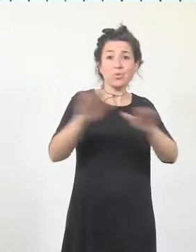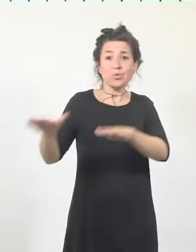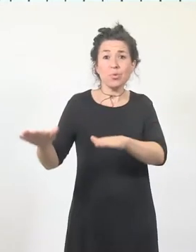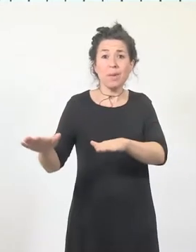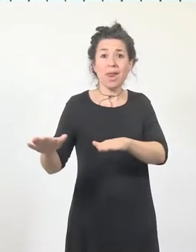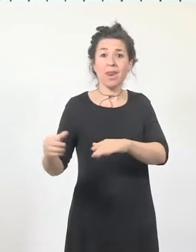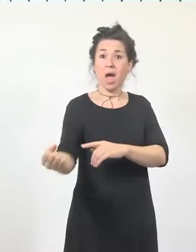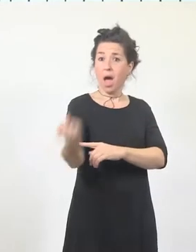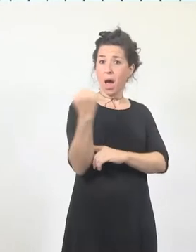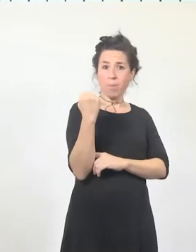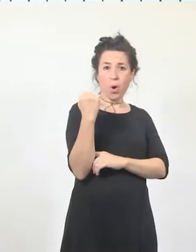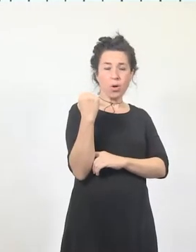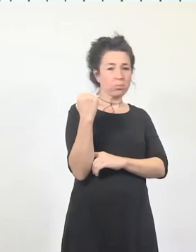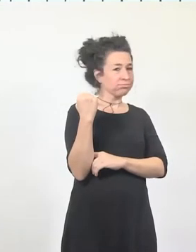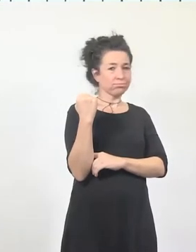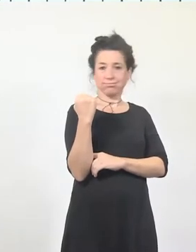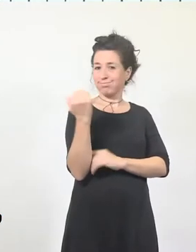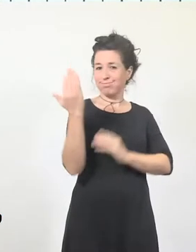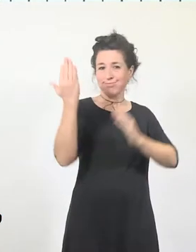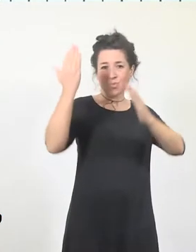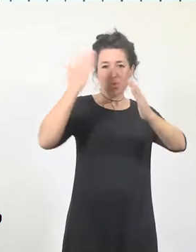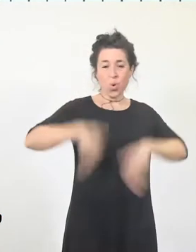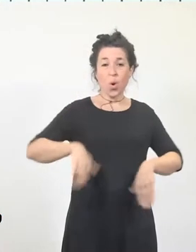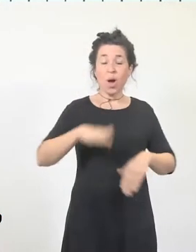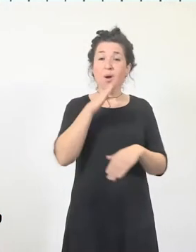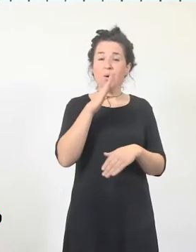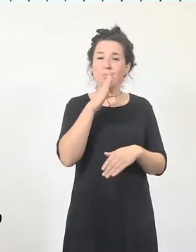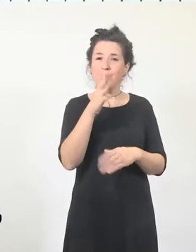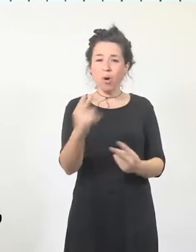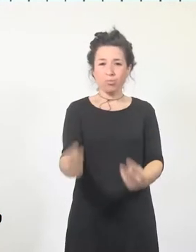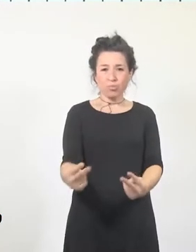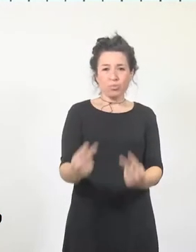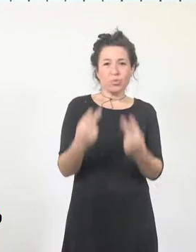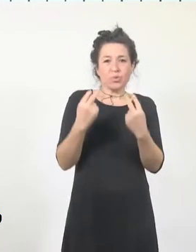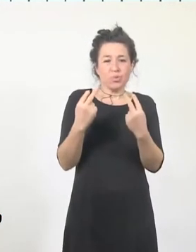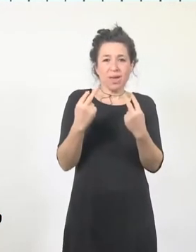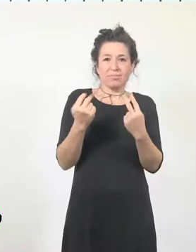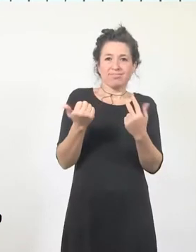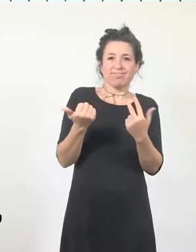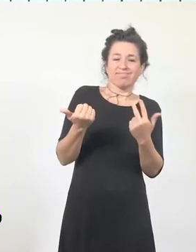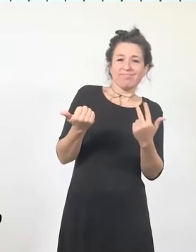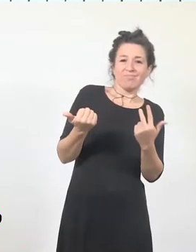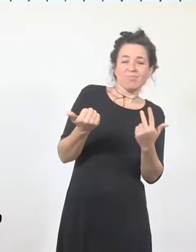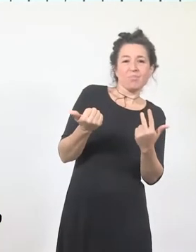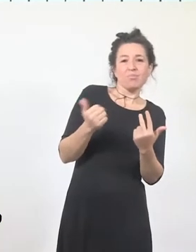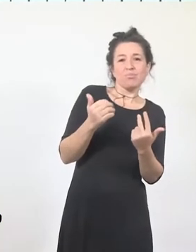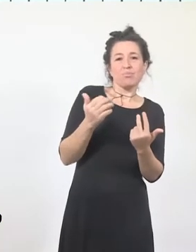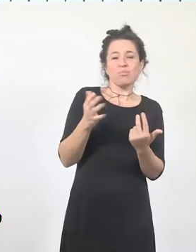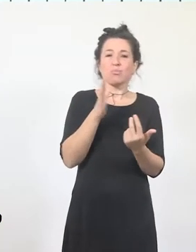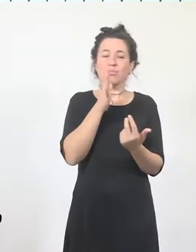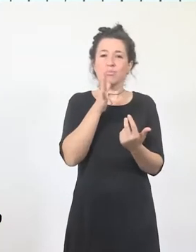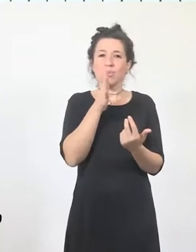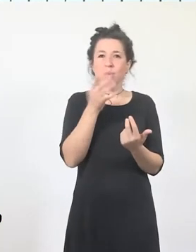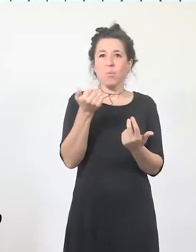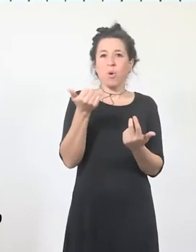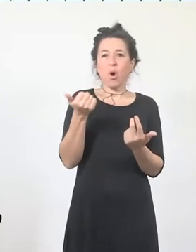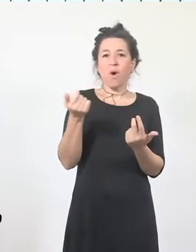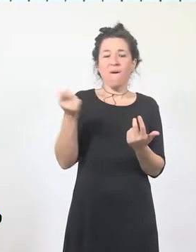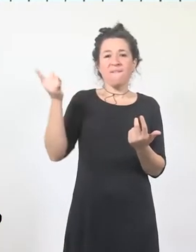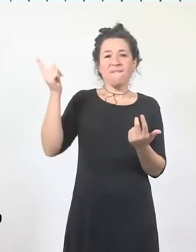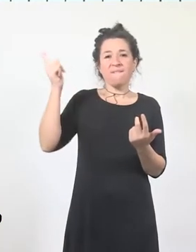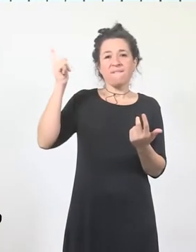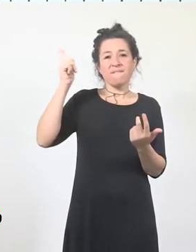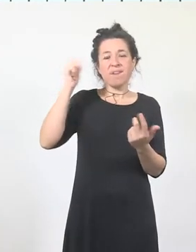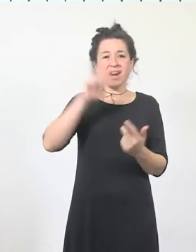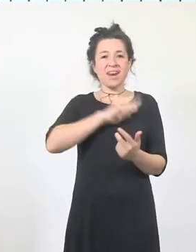musulmán, ninguno, porque nos consideran como otra versión quizás falsa